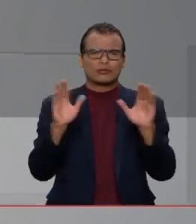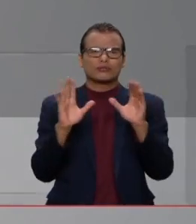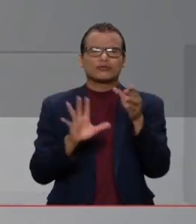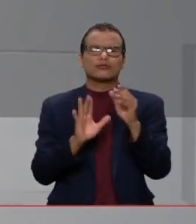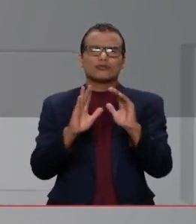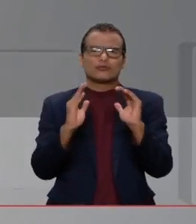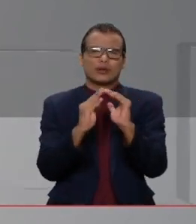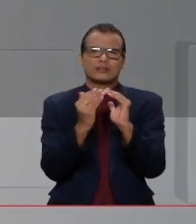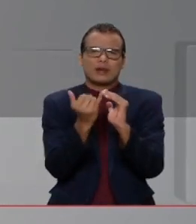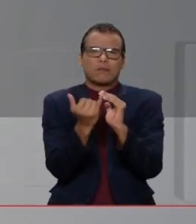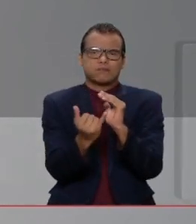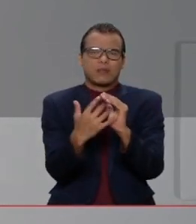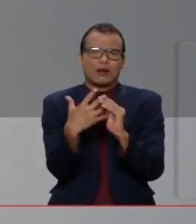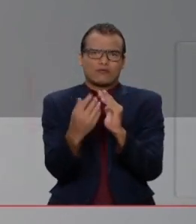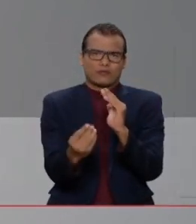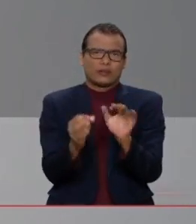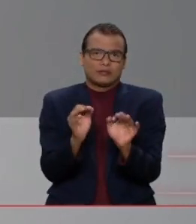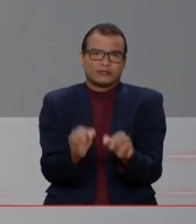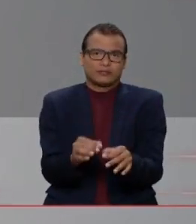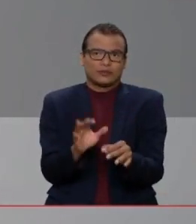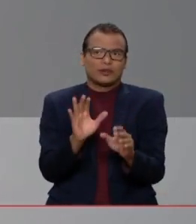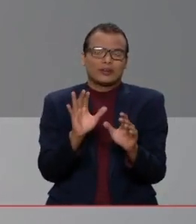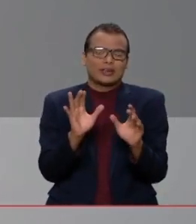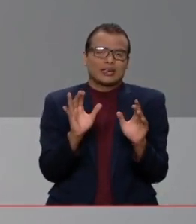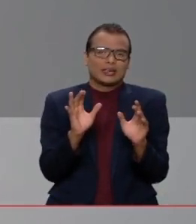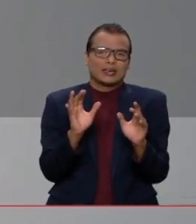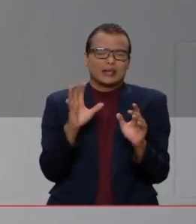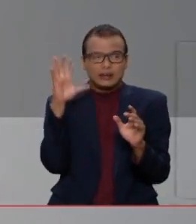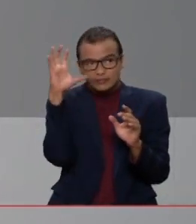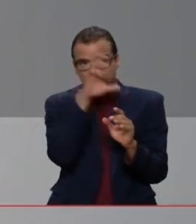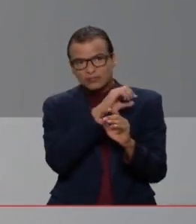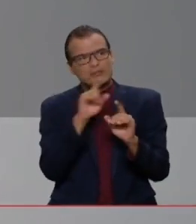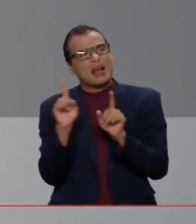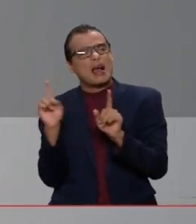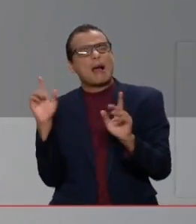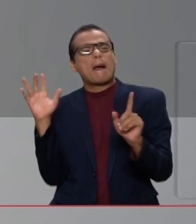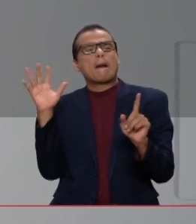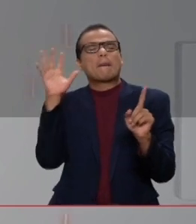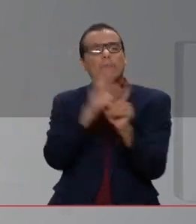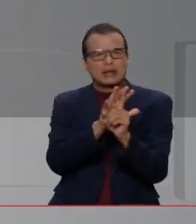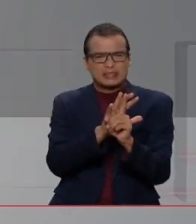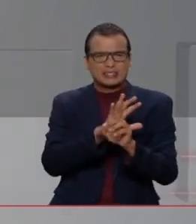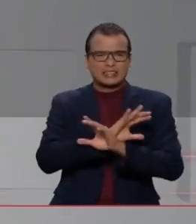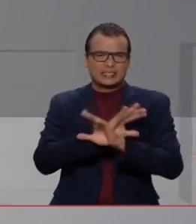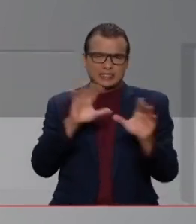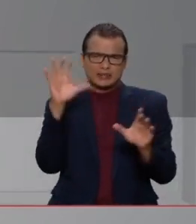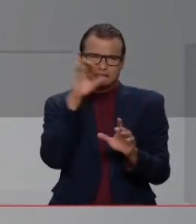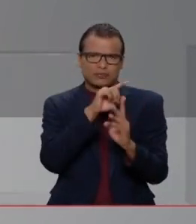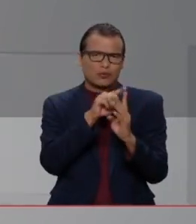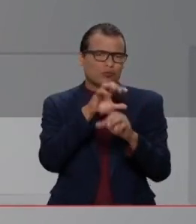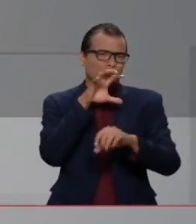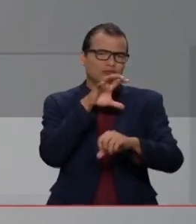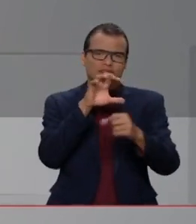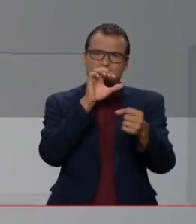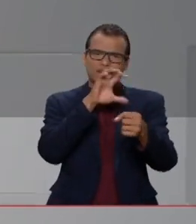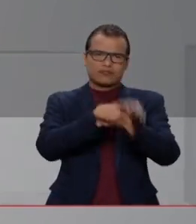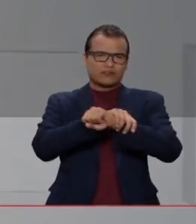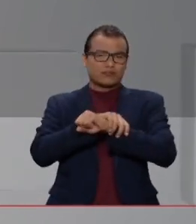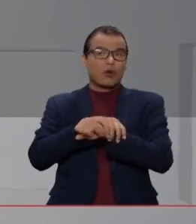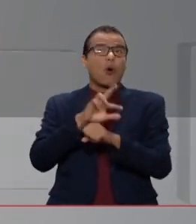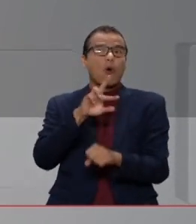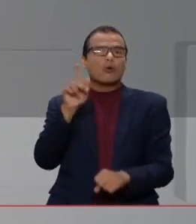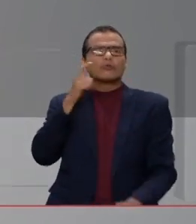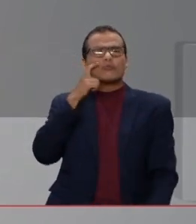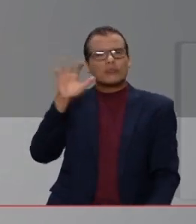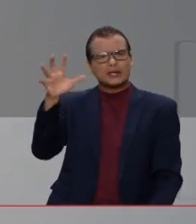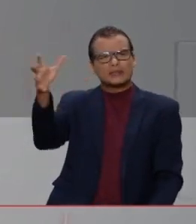comunidad alcanzó a uno y... Y hasta lo que pude ver, pues lo tenían asegurado al frente de como una cuadra más abajo. Ya lo tenían